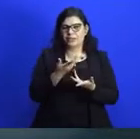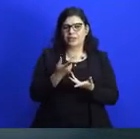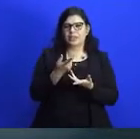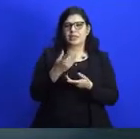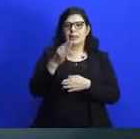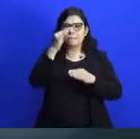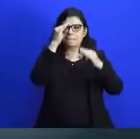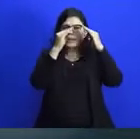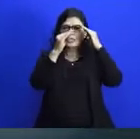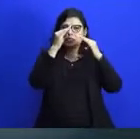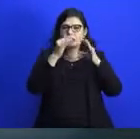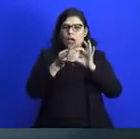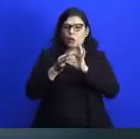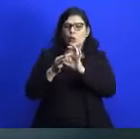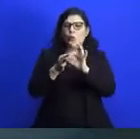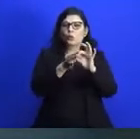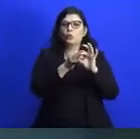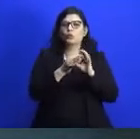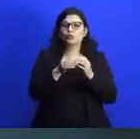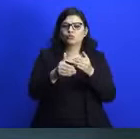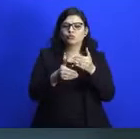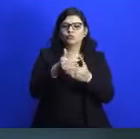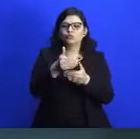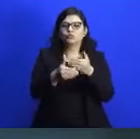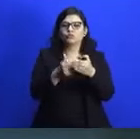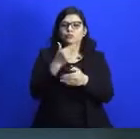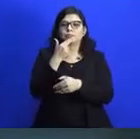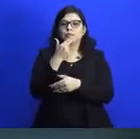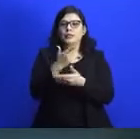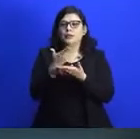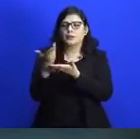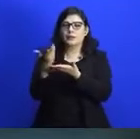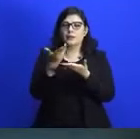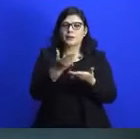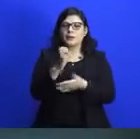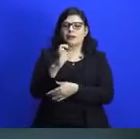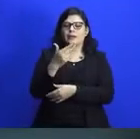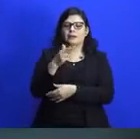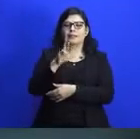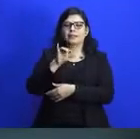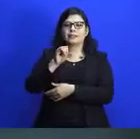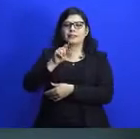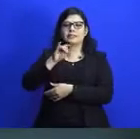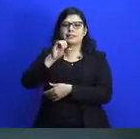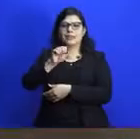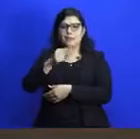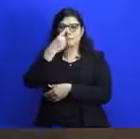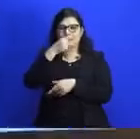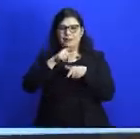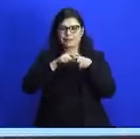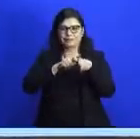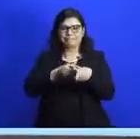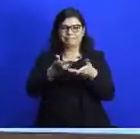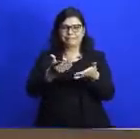juntos podemos hacer mejor. Ahora invito a Christian para que dé seguimiento al evento. Gracias a todos y todas.